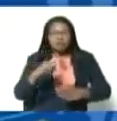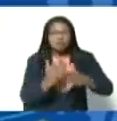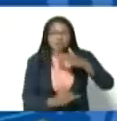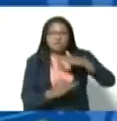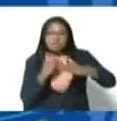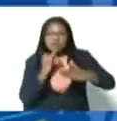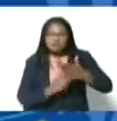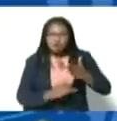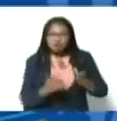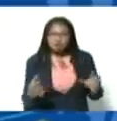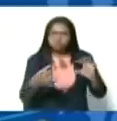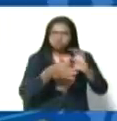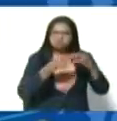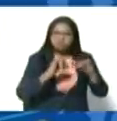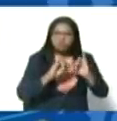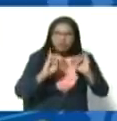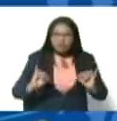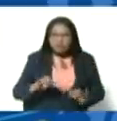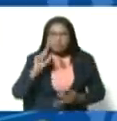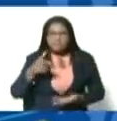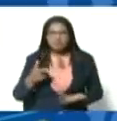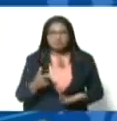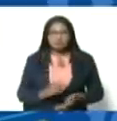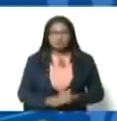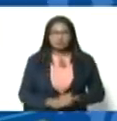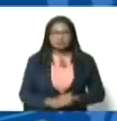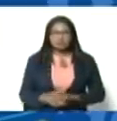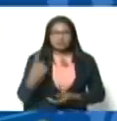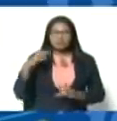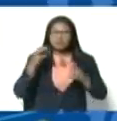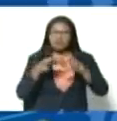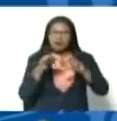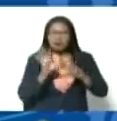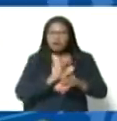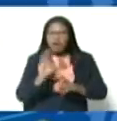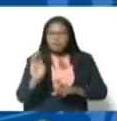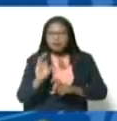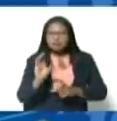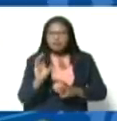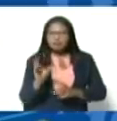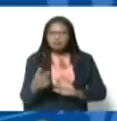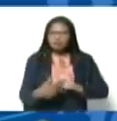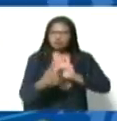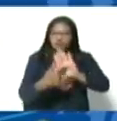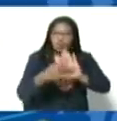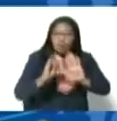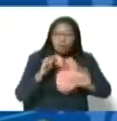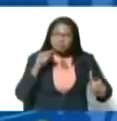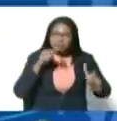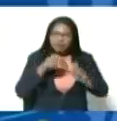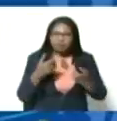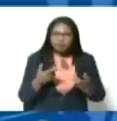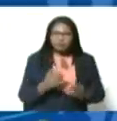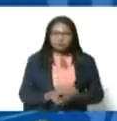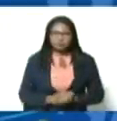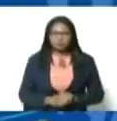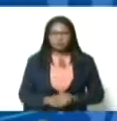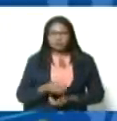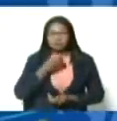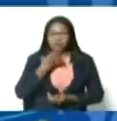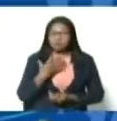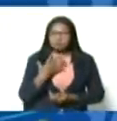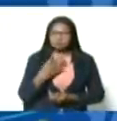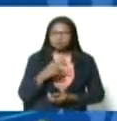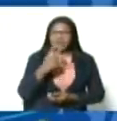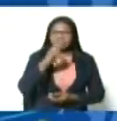están conectados, inscritos, y tienen su carnet de la patria como representación directa. Bueno,